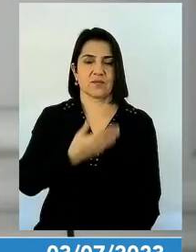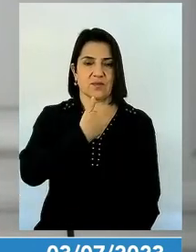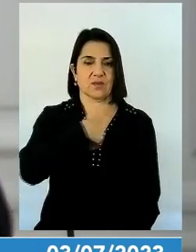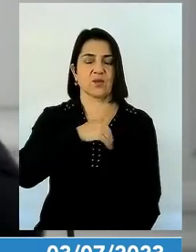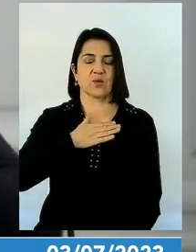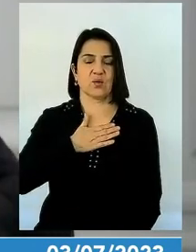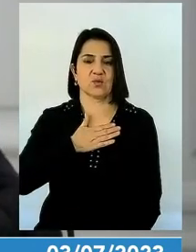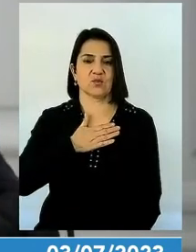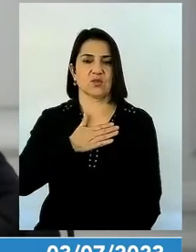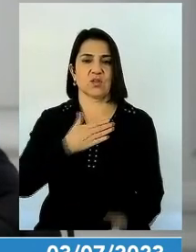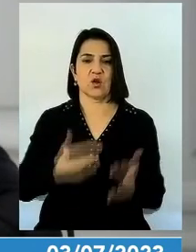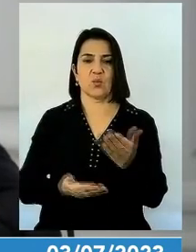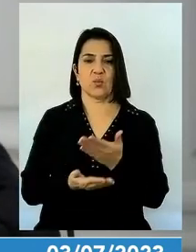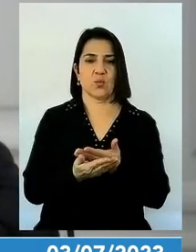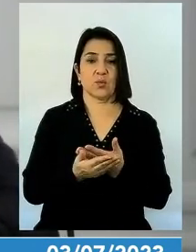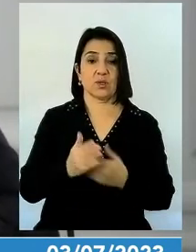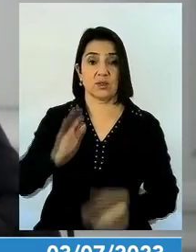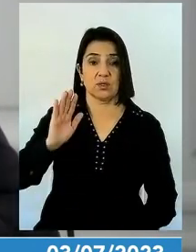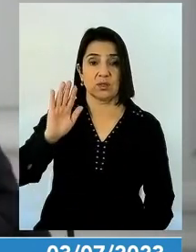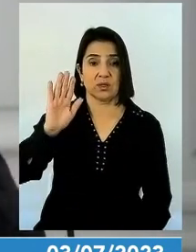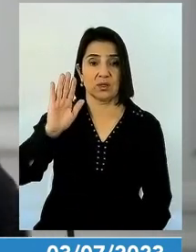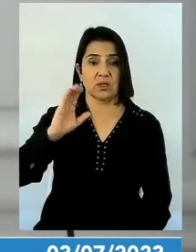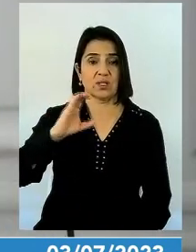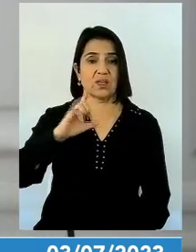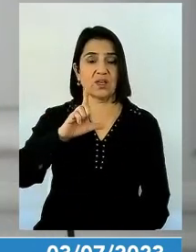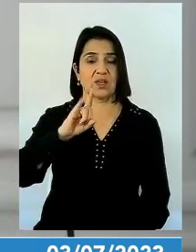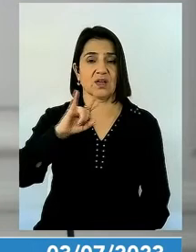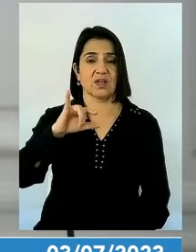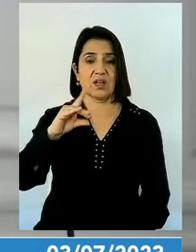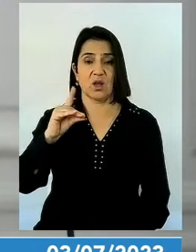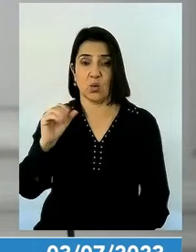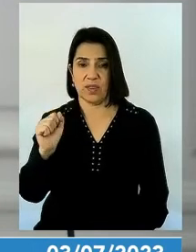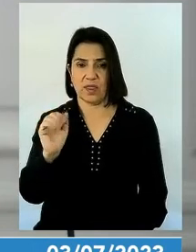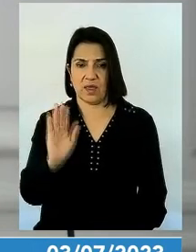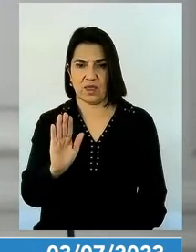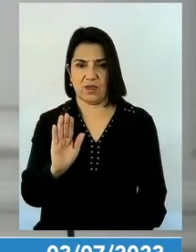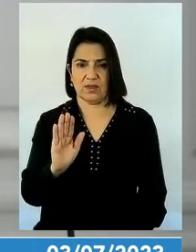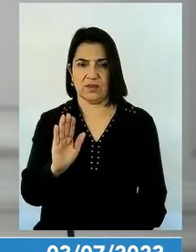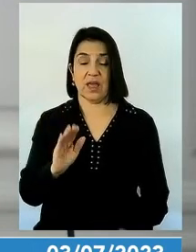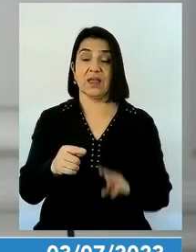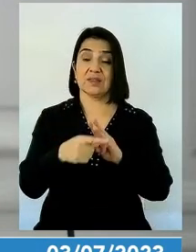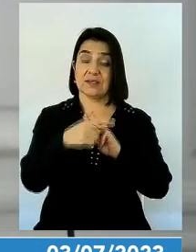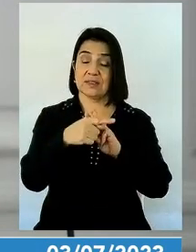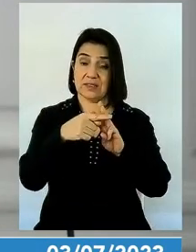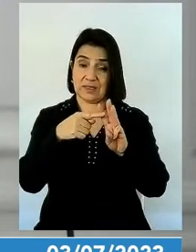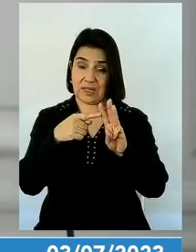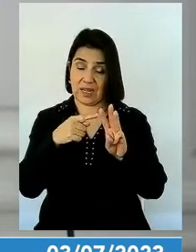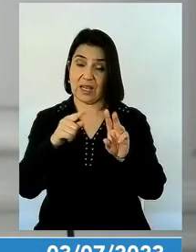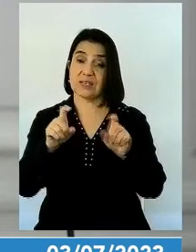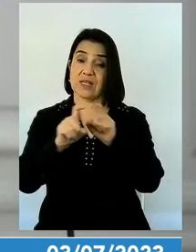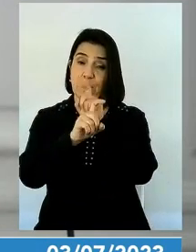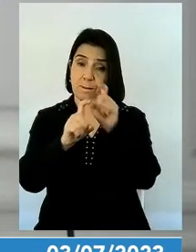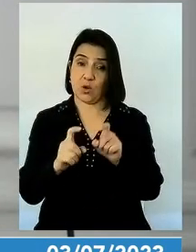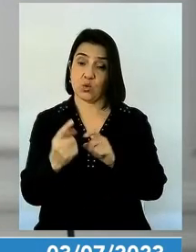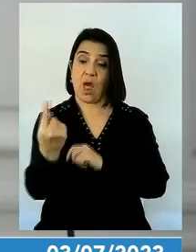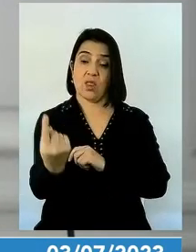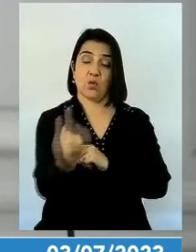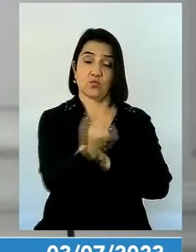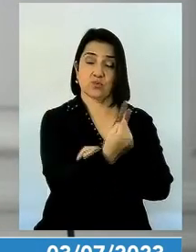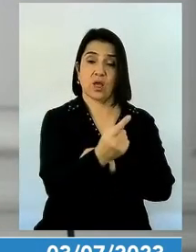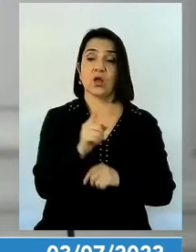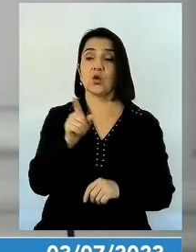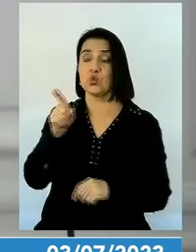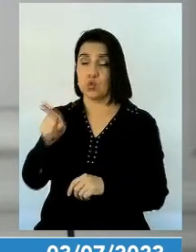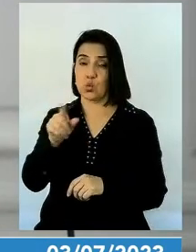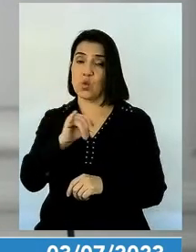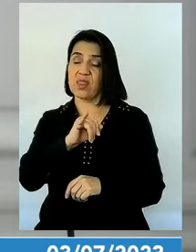propuesta... Claudia, vamos a hacer tres preguntas de los consejeros y después tú tienes 9 minutos para